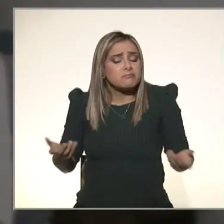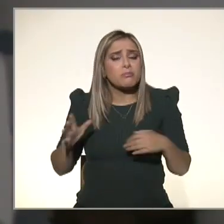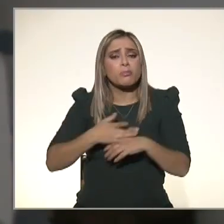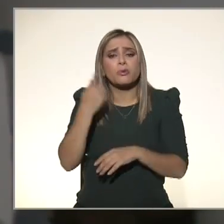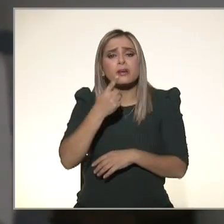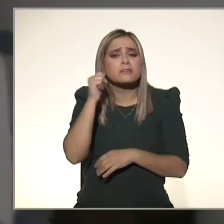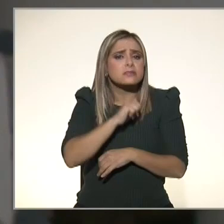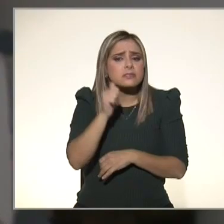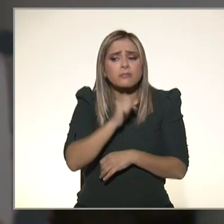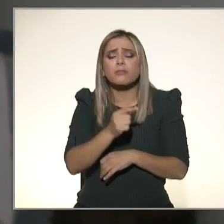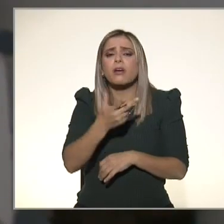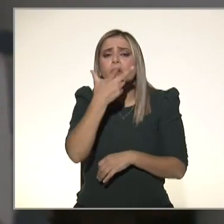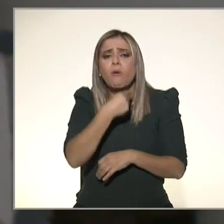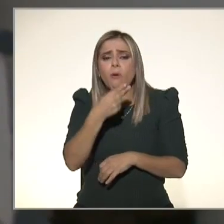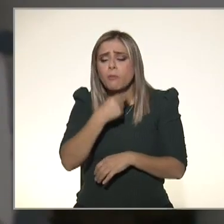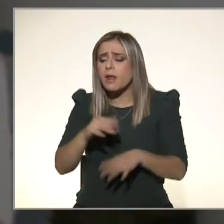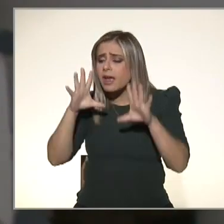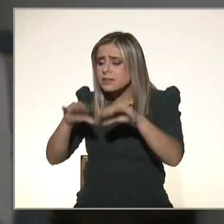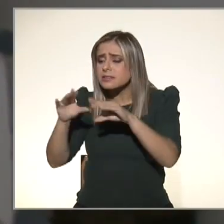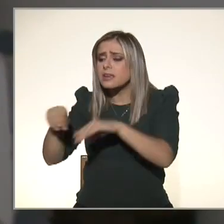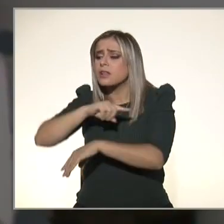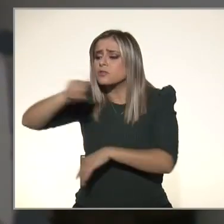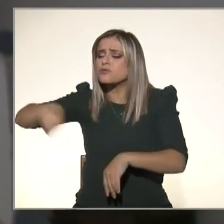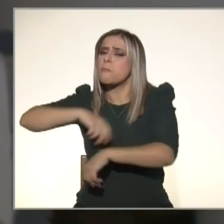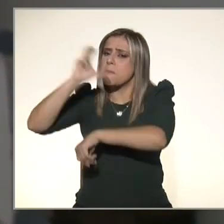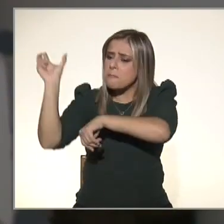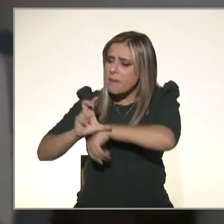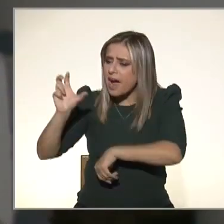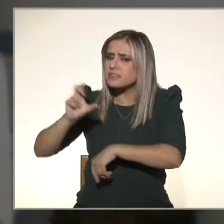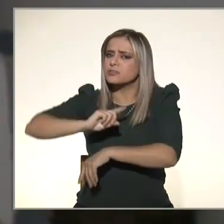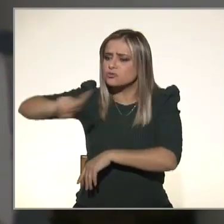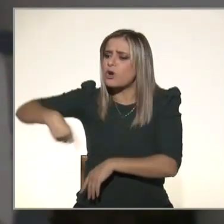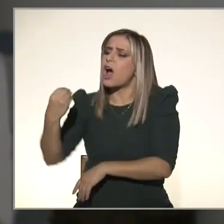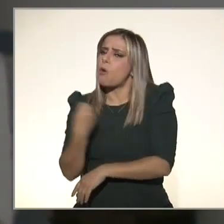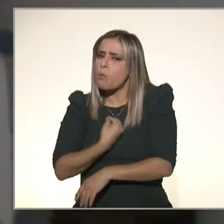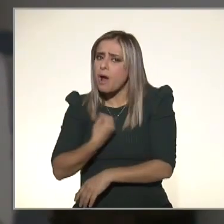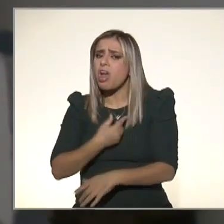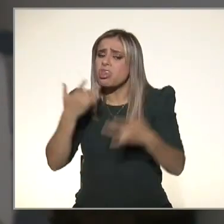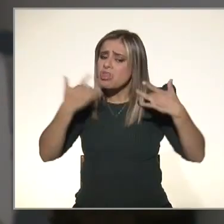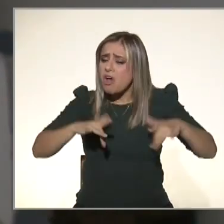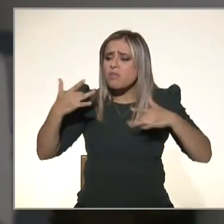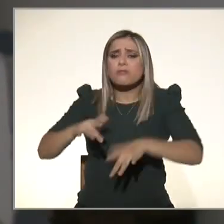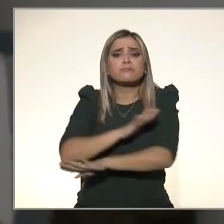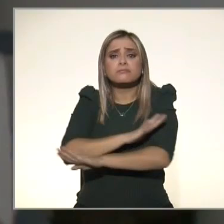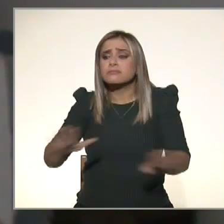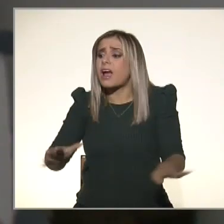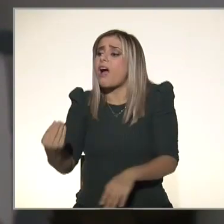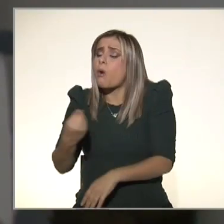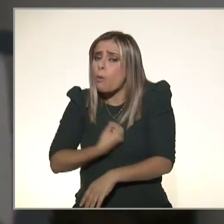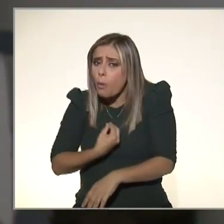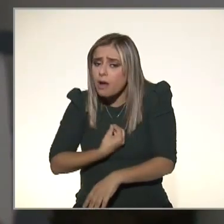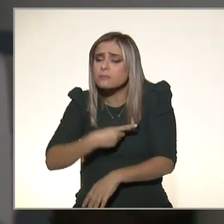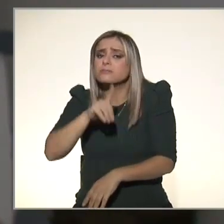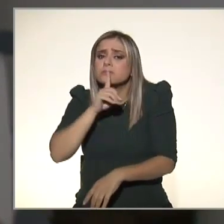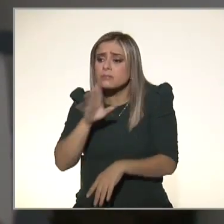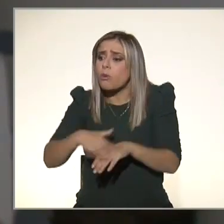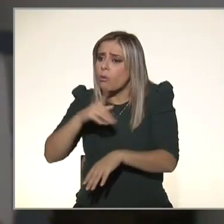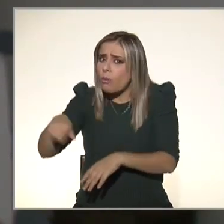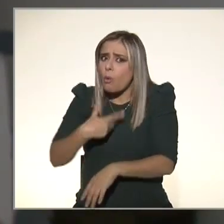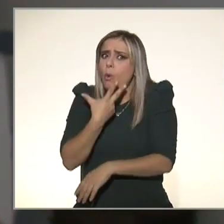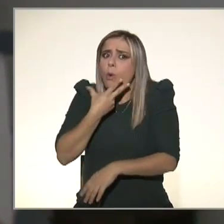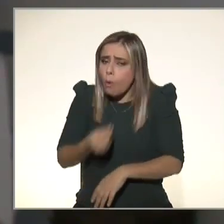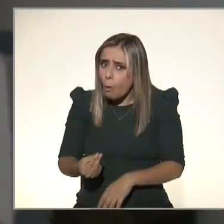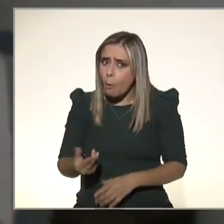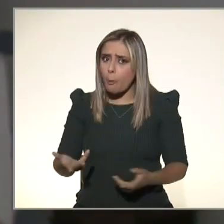enseñado en estas ideas del machismo que nos debemos de aguantar un montón de cosas, ¿no? Ese es uno de los valores principales